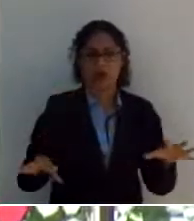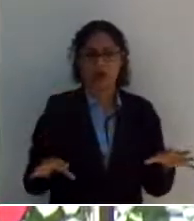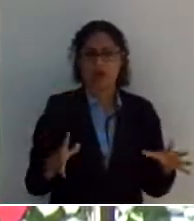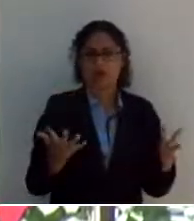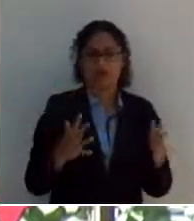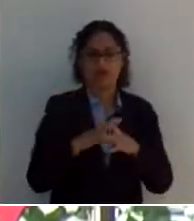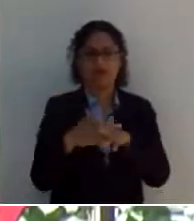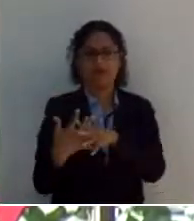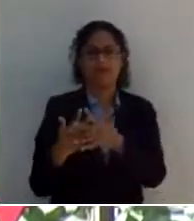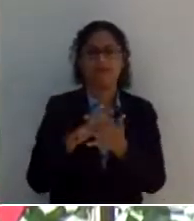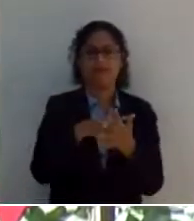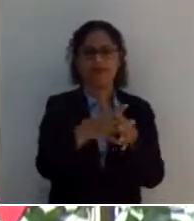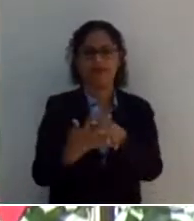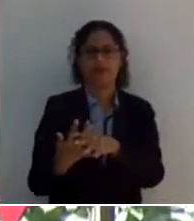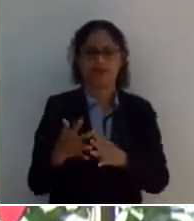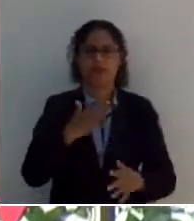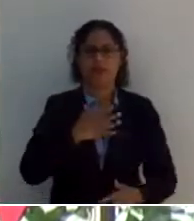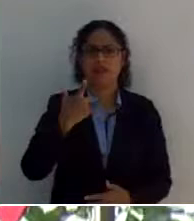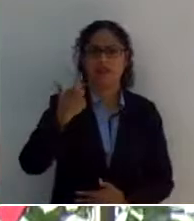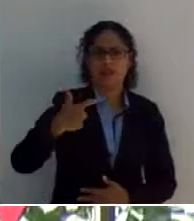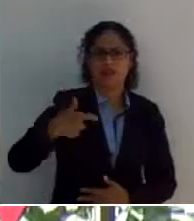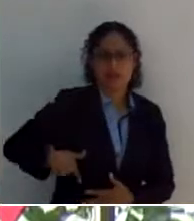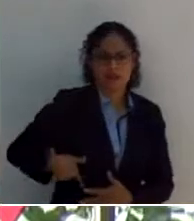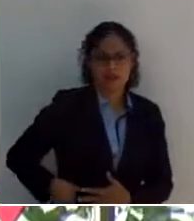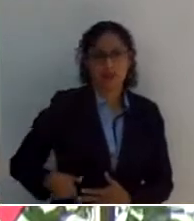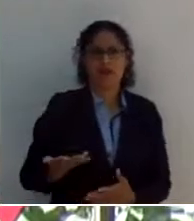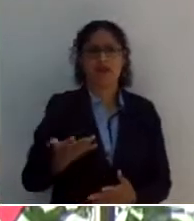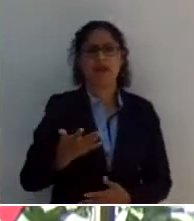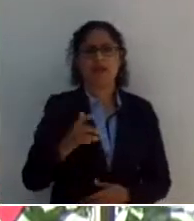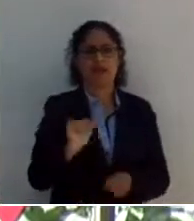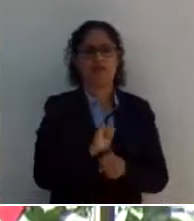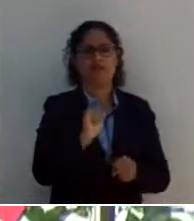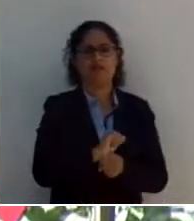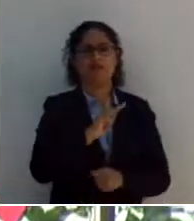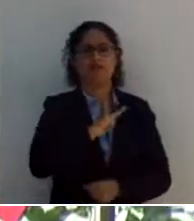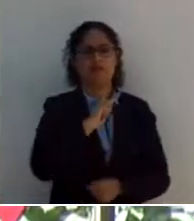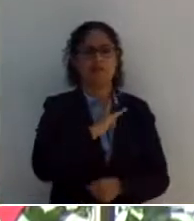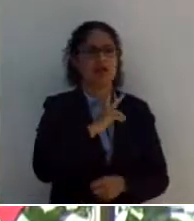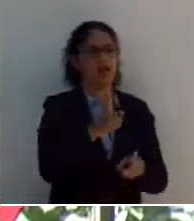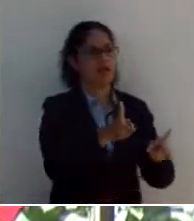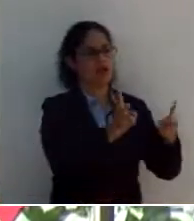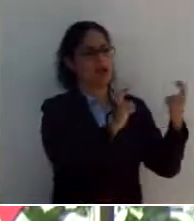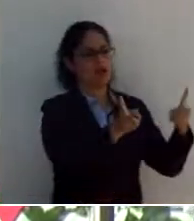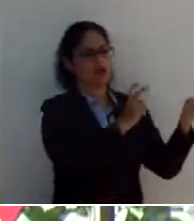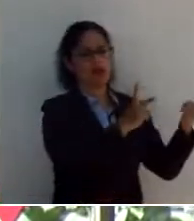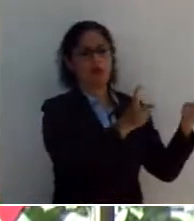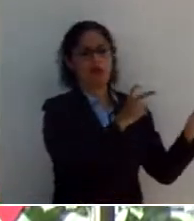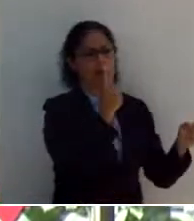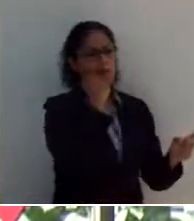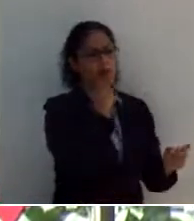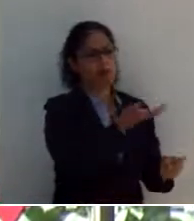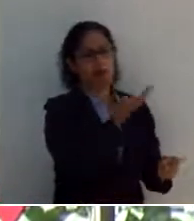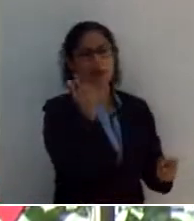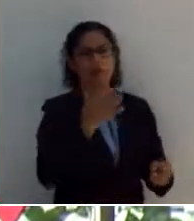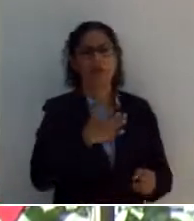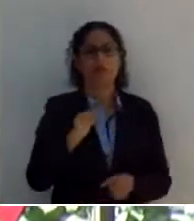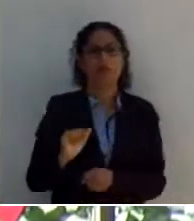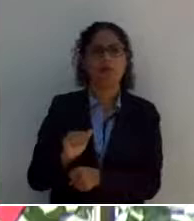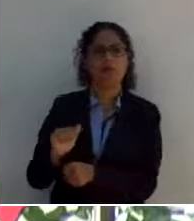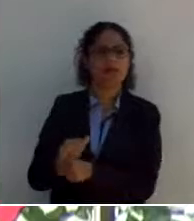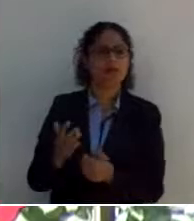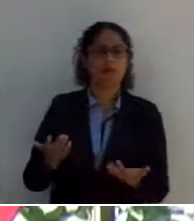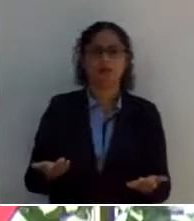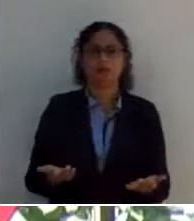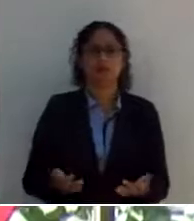desorden. Gente armada, en vehículos particulares, todos robados, por cierto, vehículos de todo